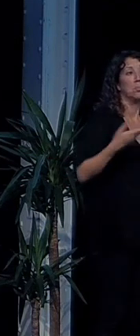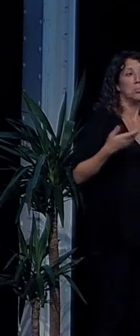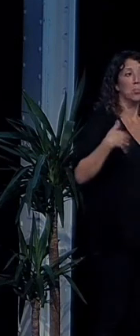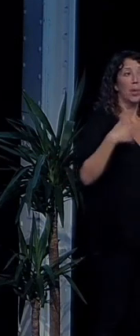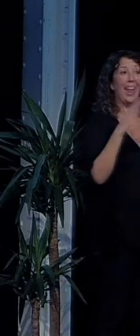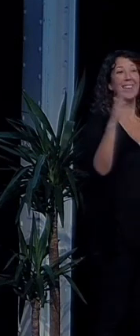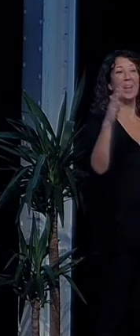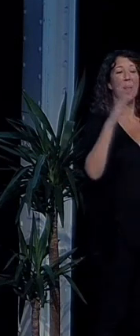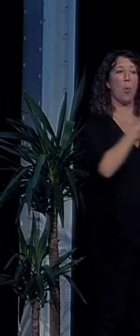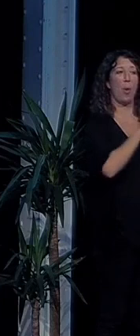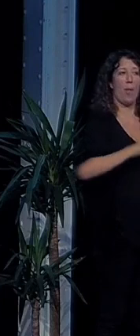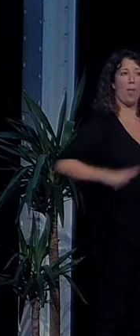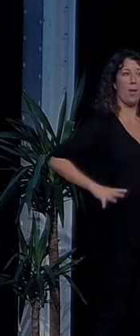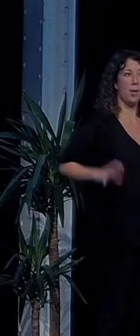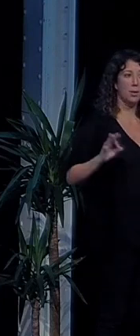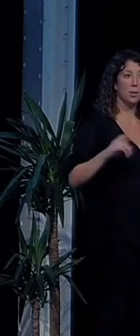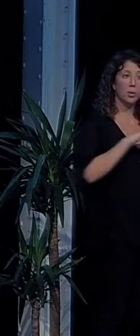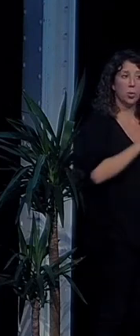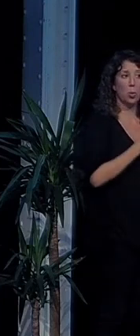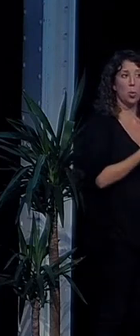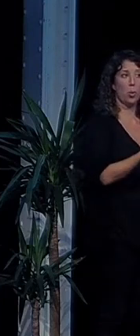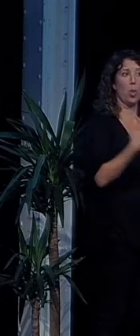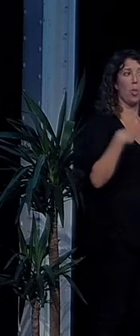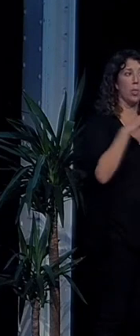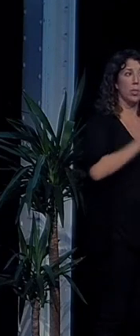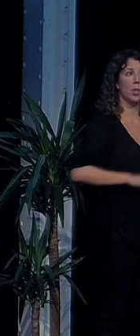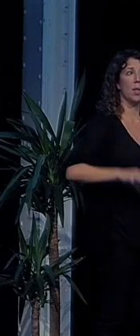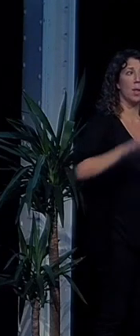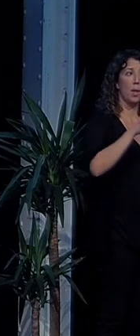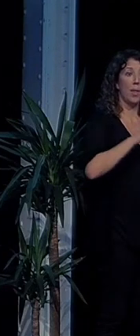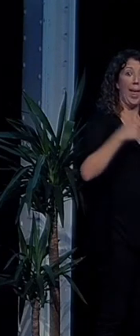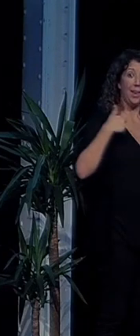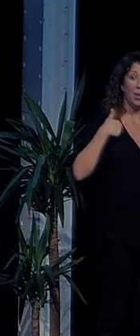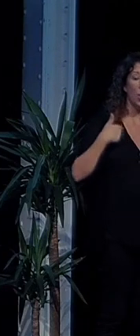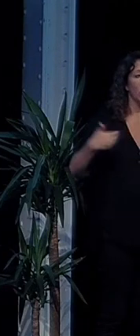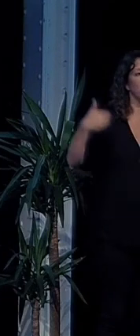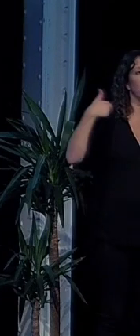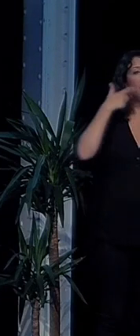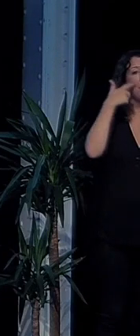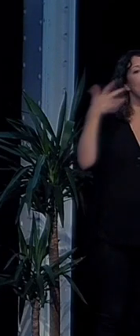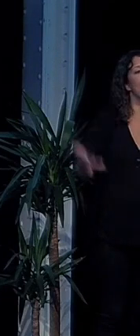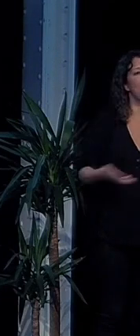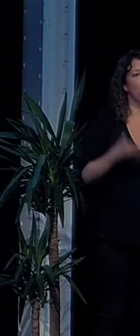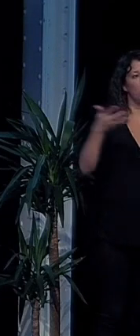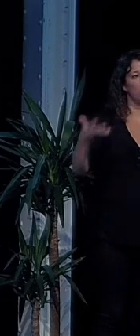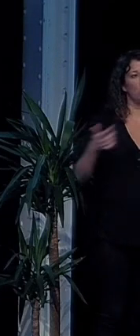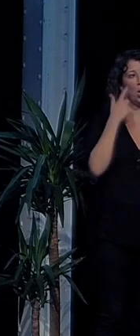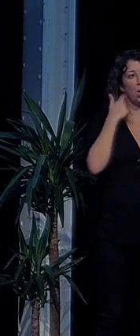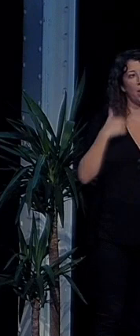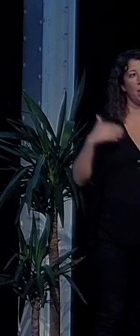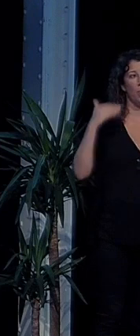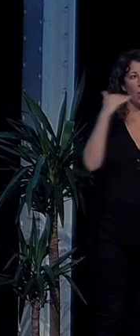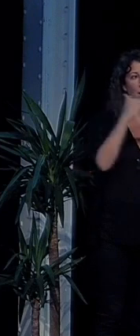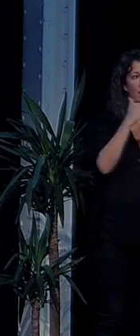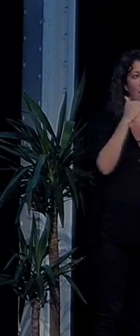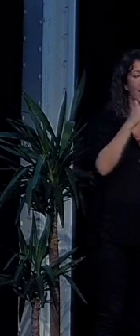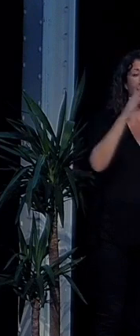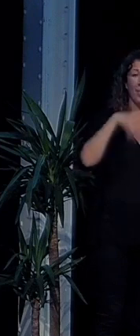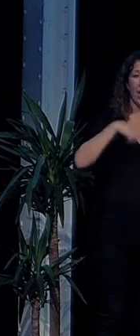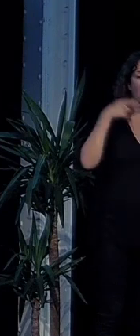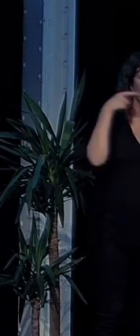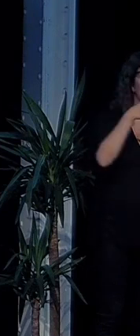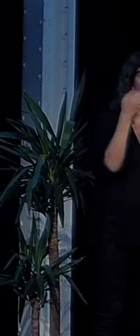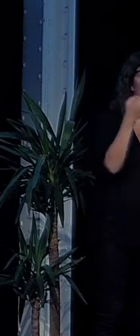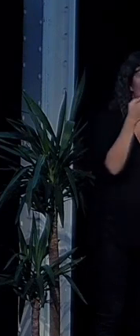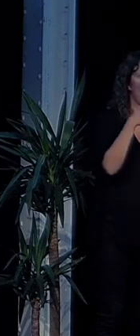medidas temporales que no solucionan nada y que como promotora de igualdad creo que la base está en la educación y en meterle caña